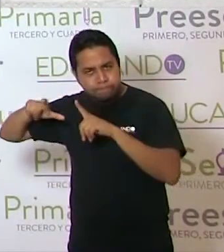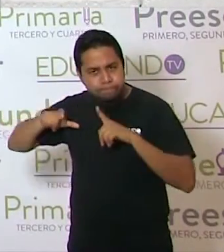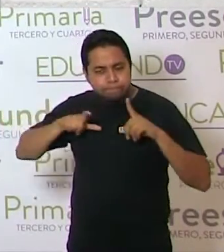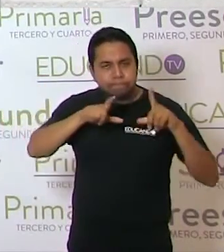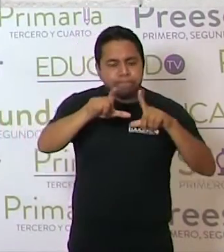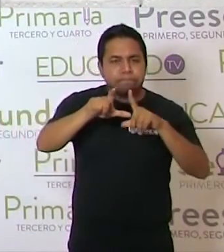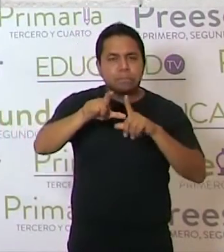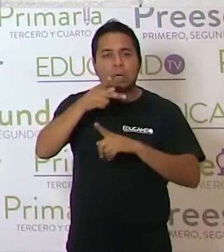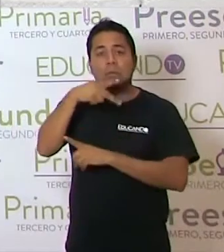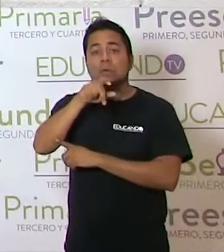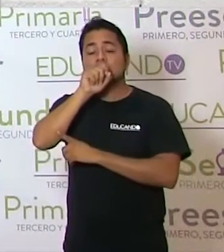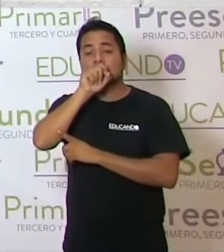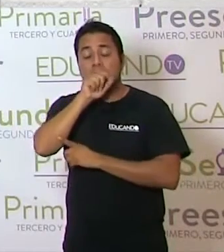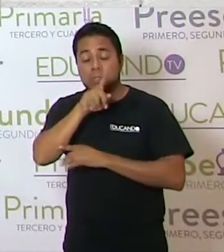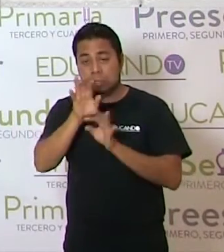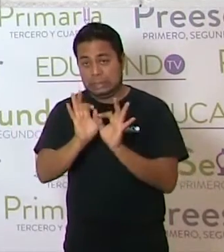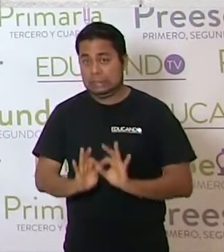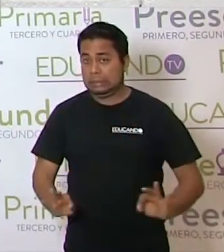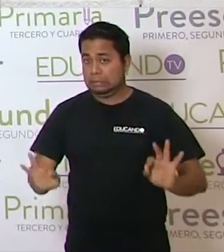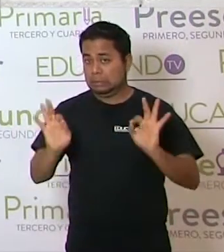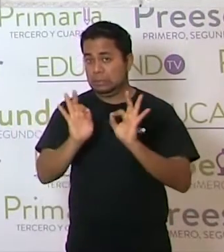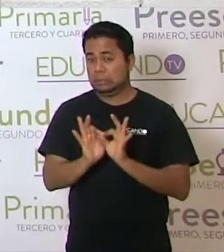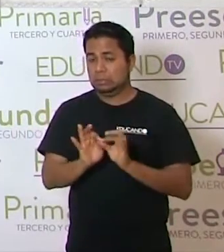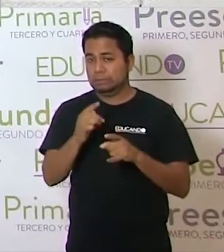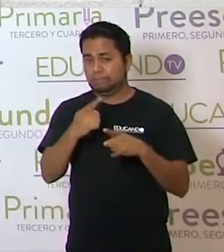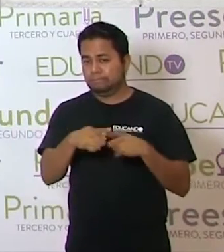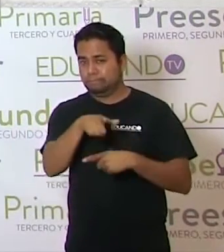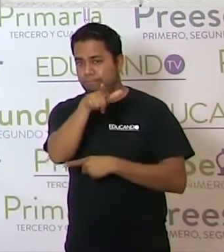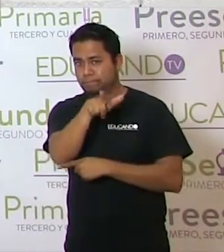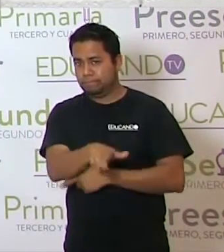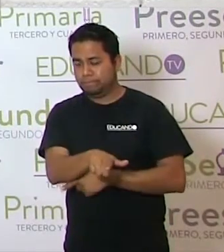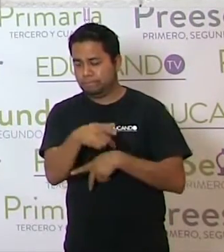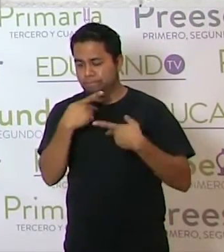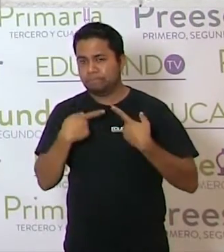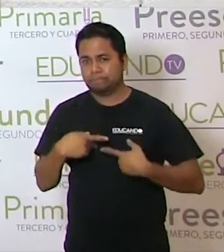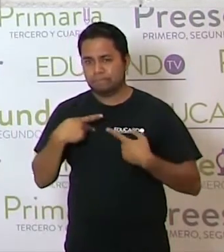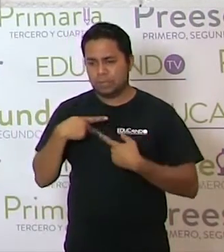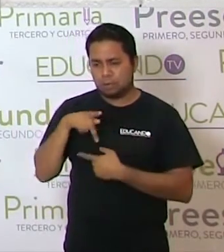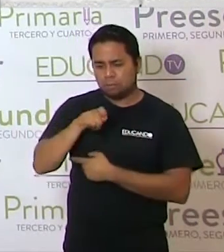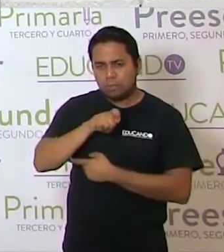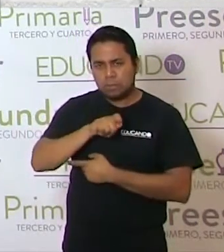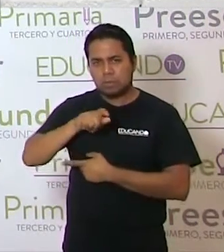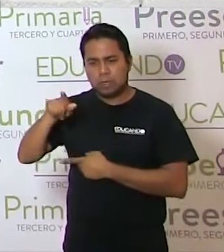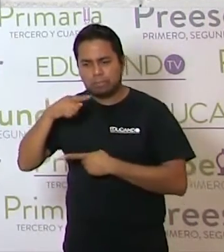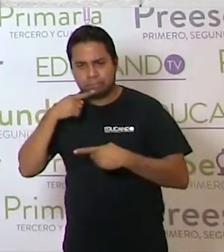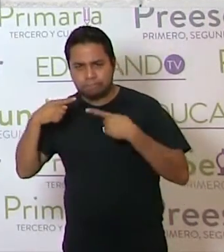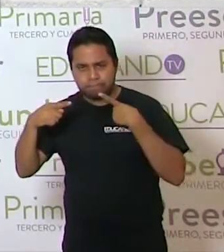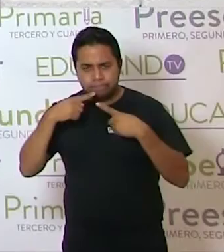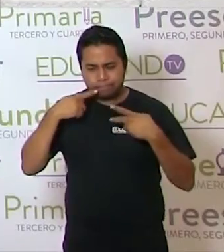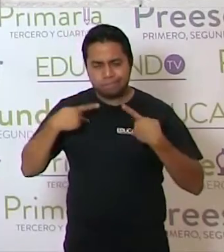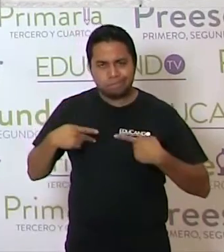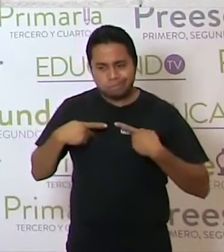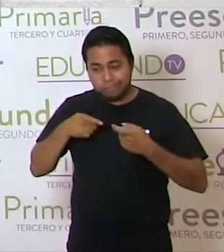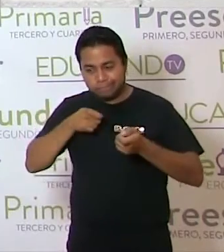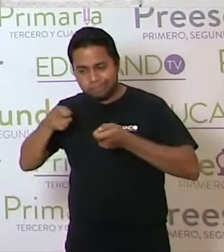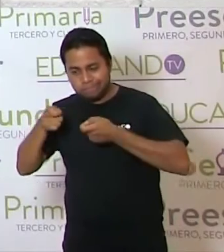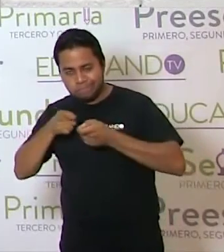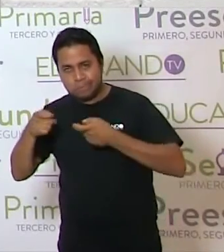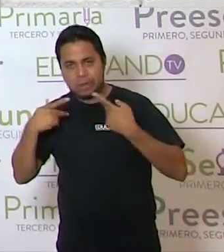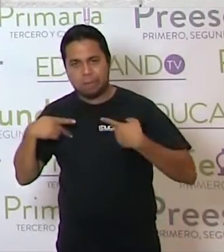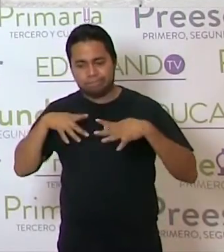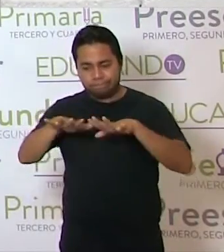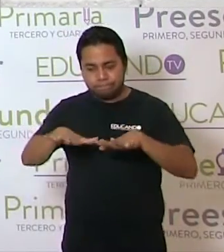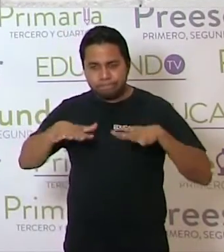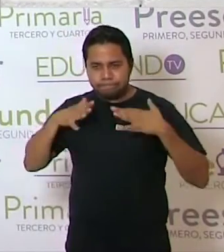pero principalmente son panelistas moderador y público